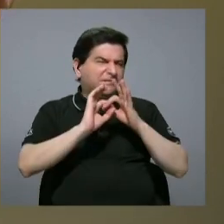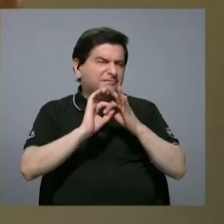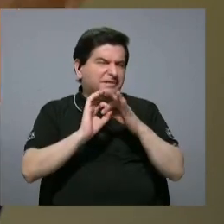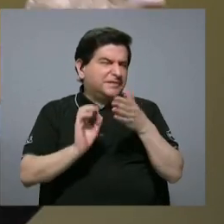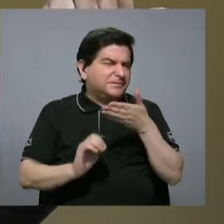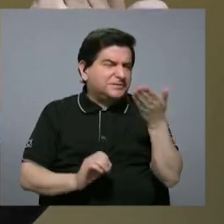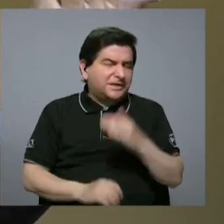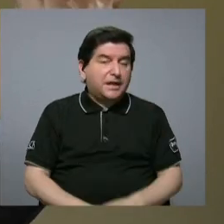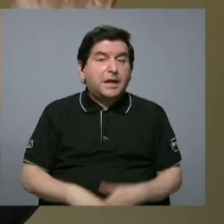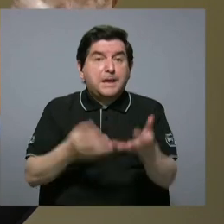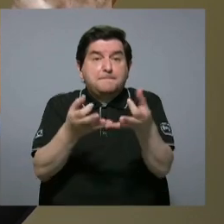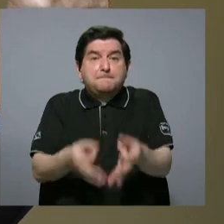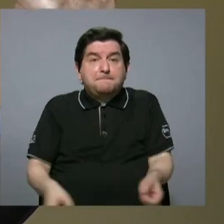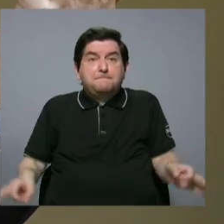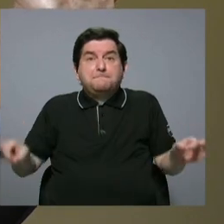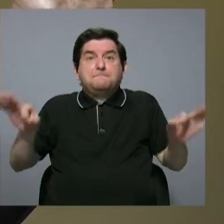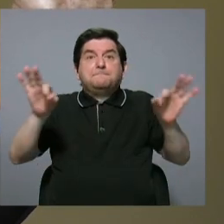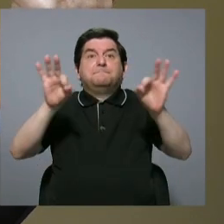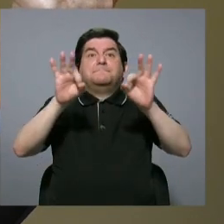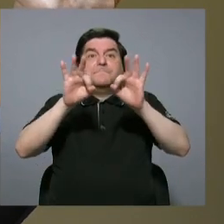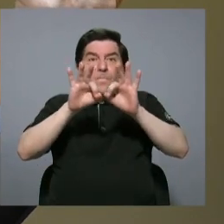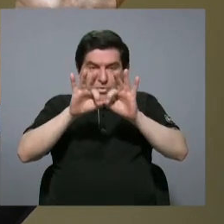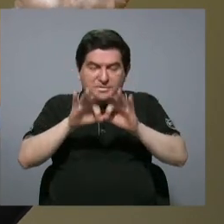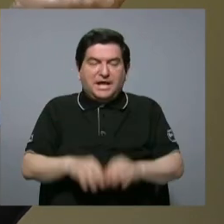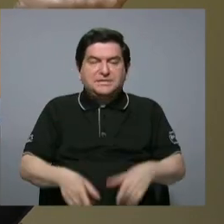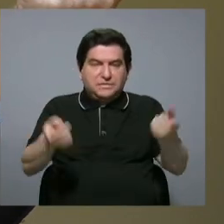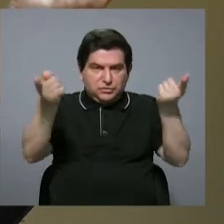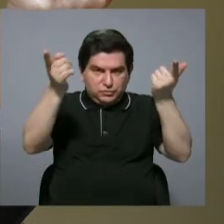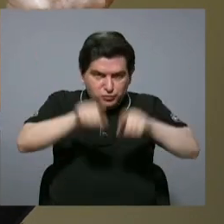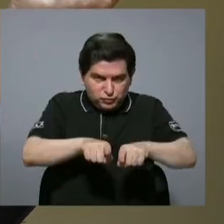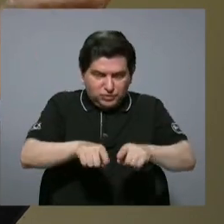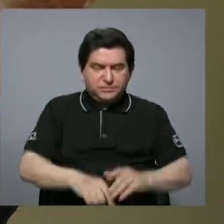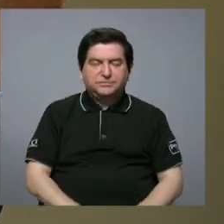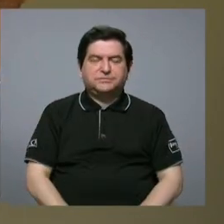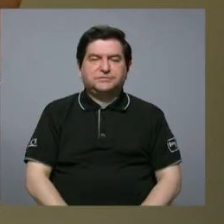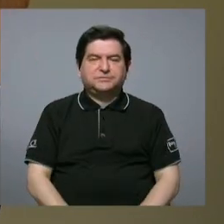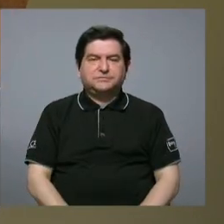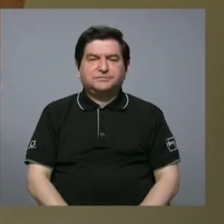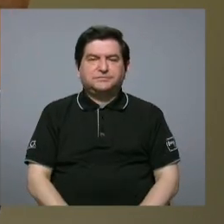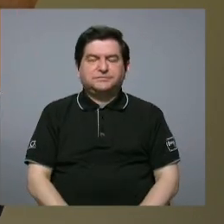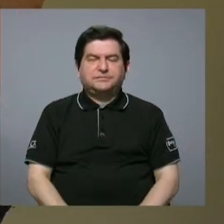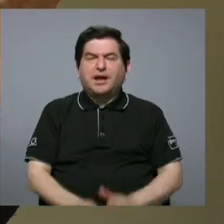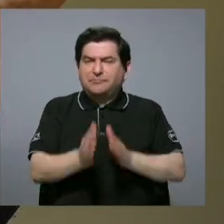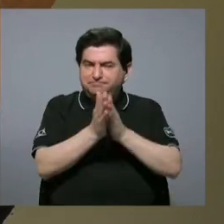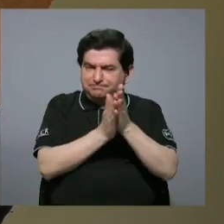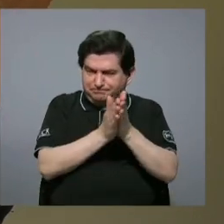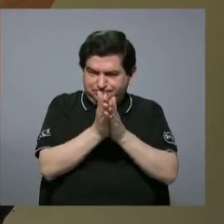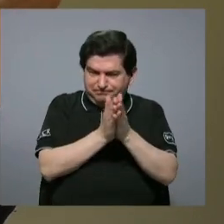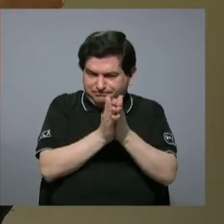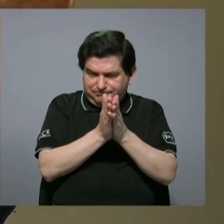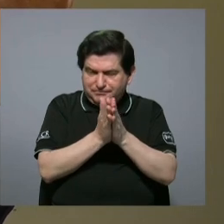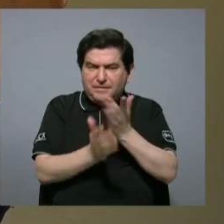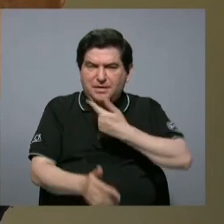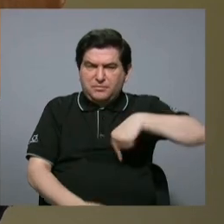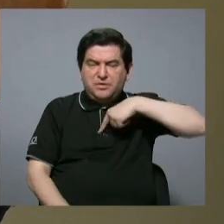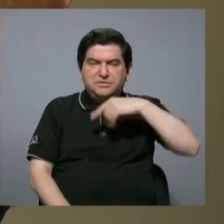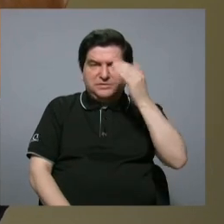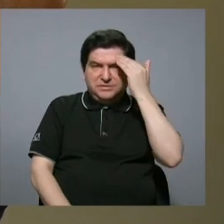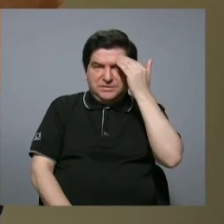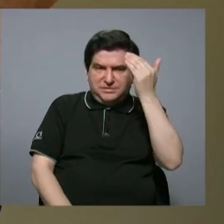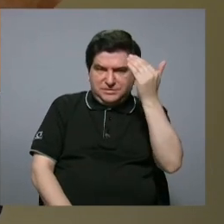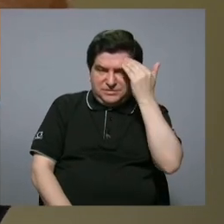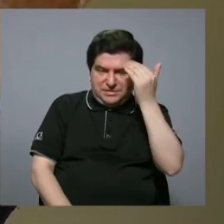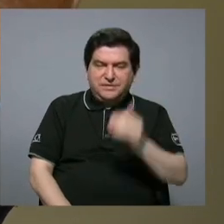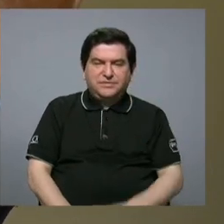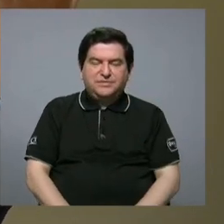este importantísimo evento, y a propósito aprovechamos para saludar